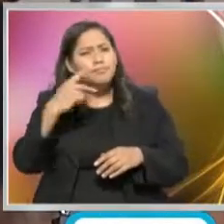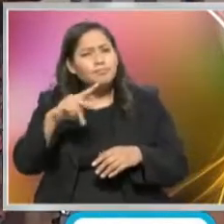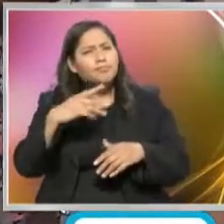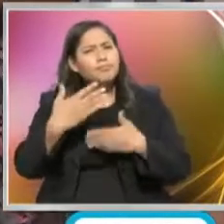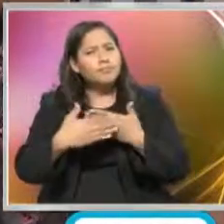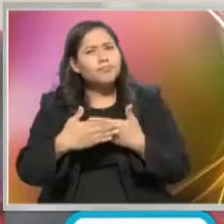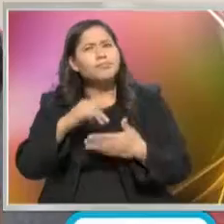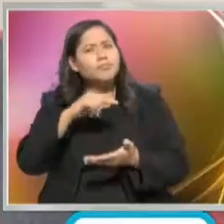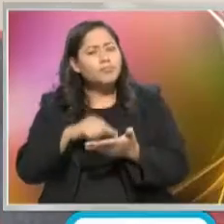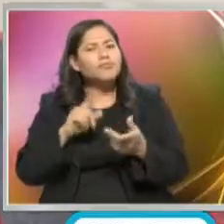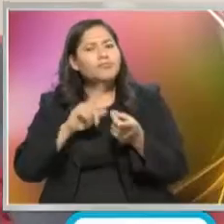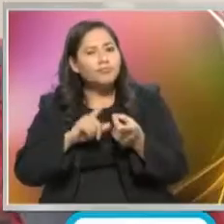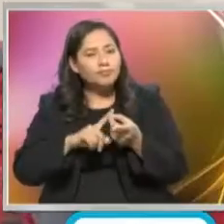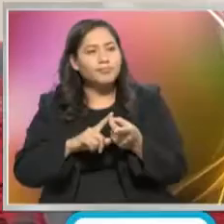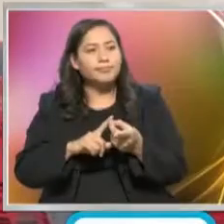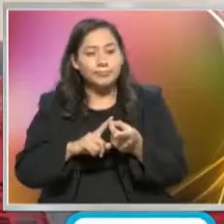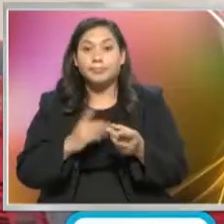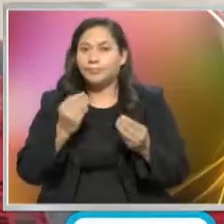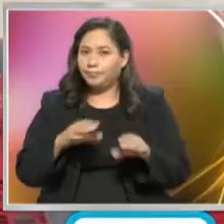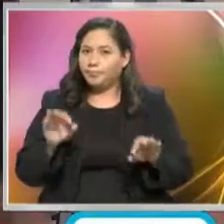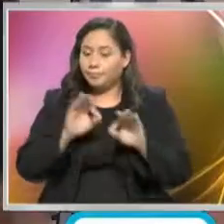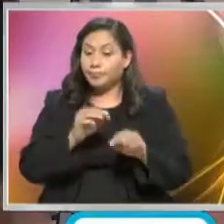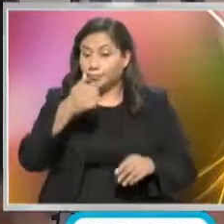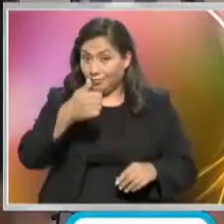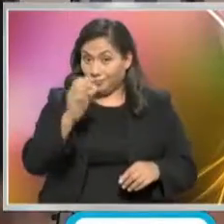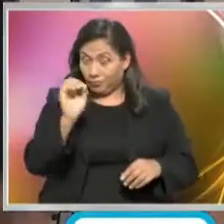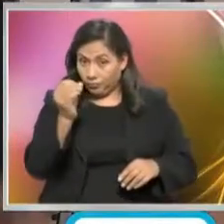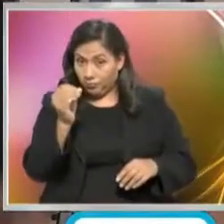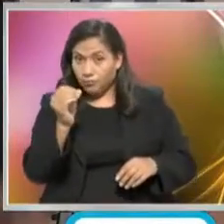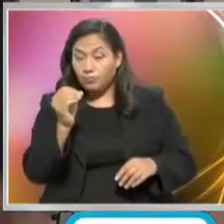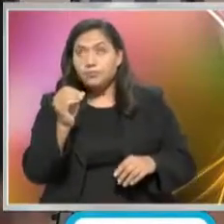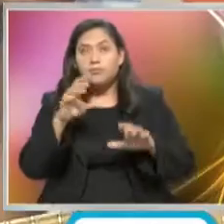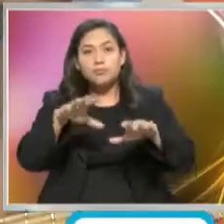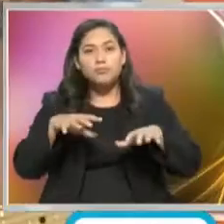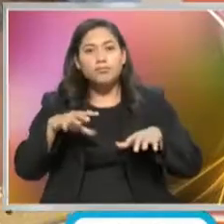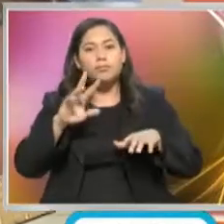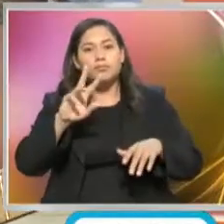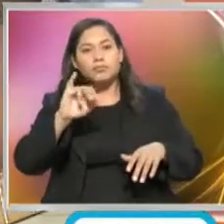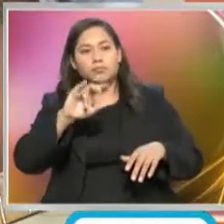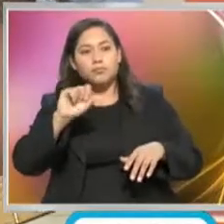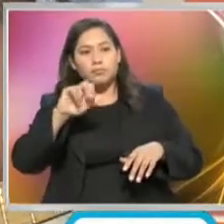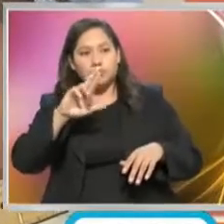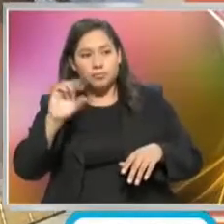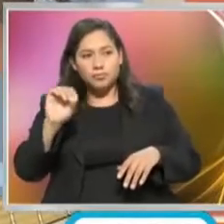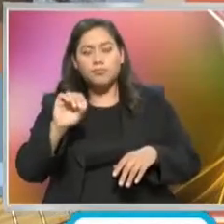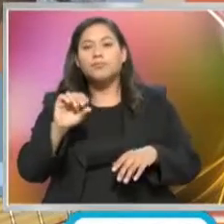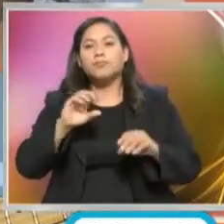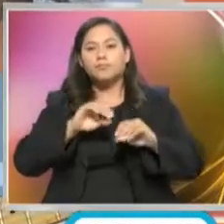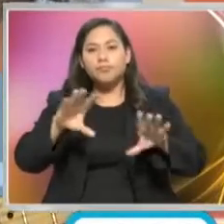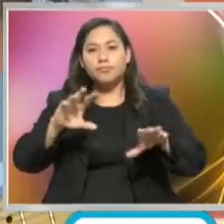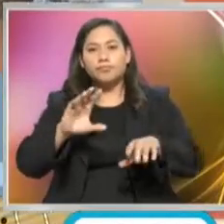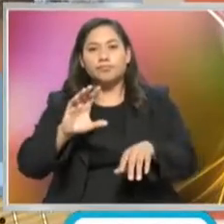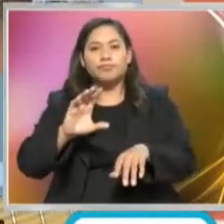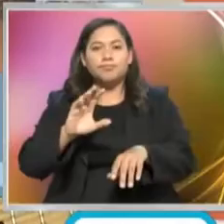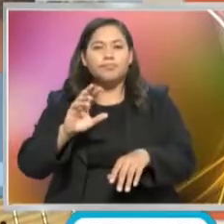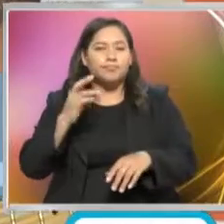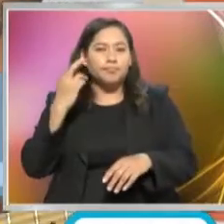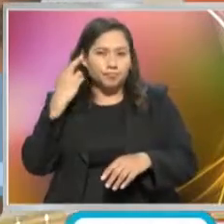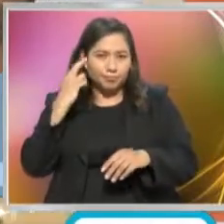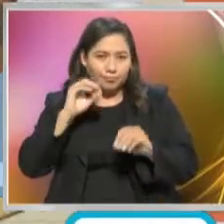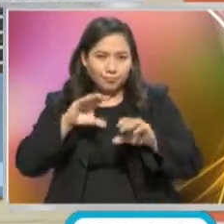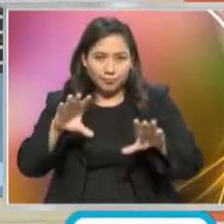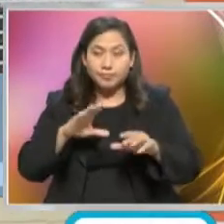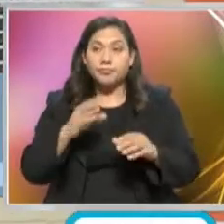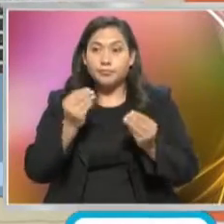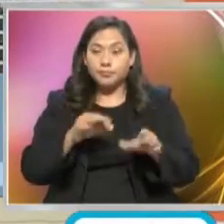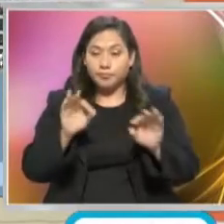próximas presentaciones. Bien importante, 6 de octubre, Foro Bizarro, la celebración de Expansión Radial. Muy bien. Es muy importante para nosotros.